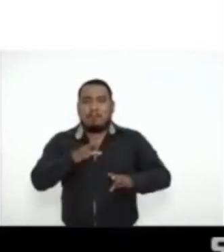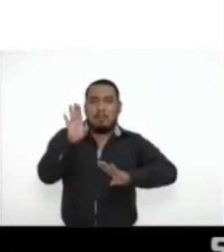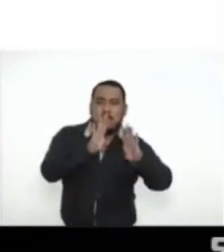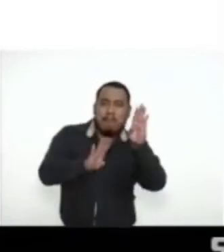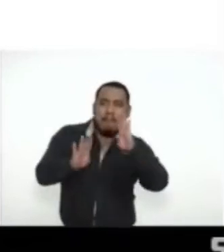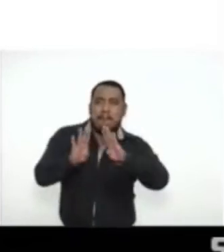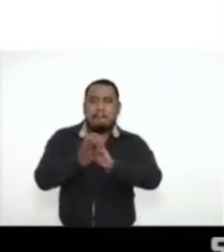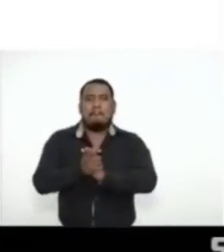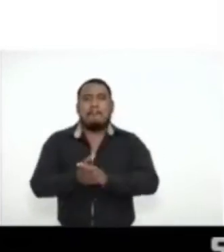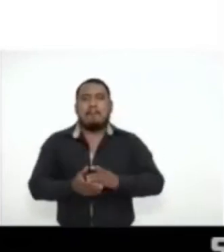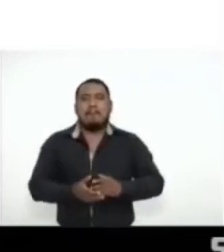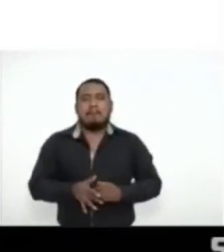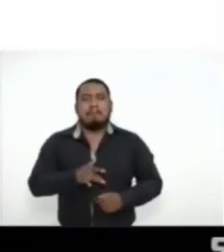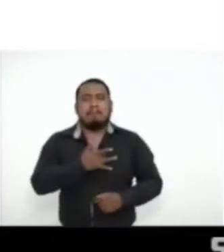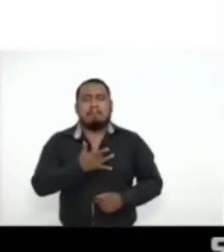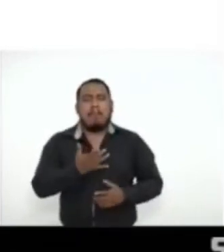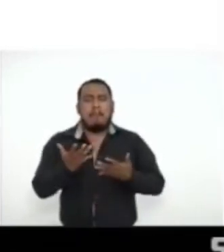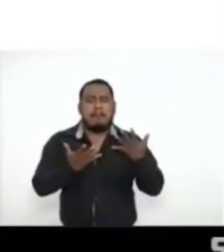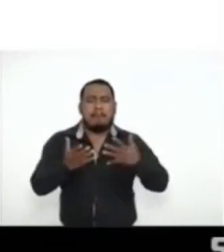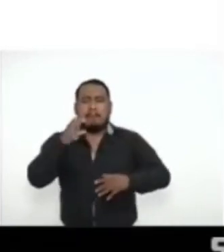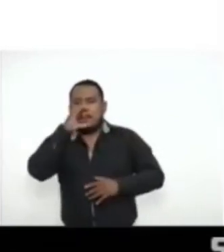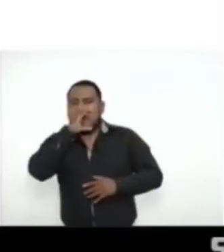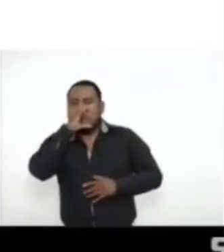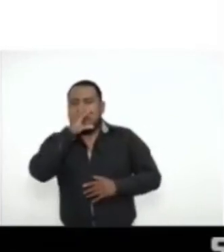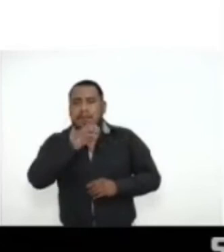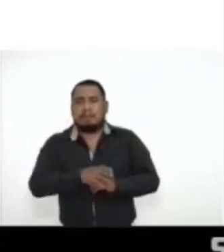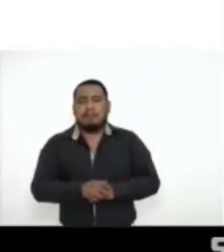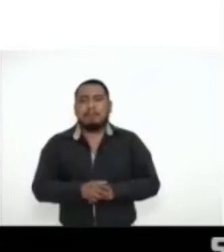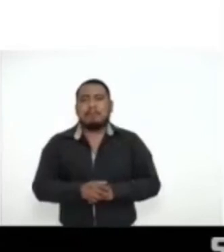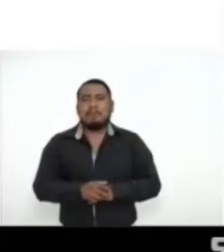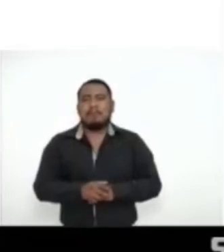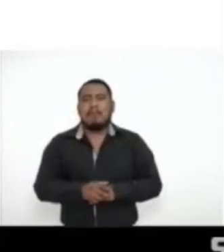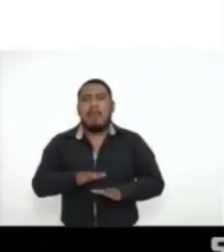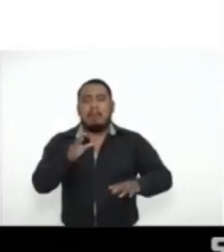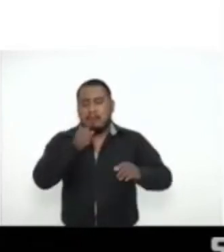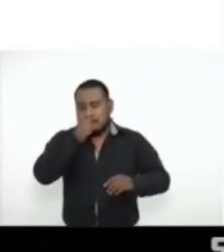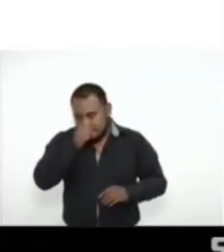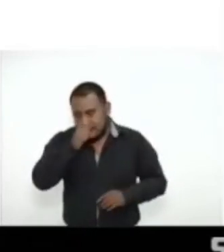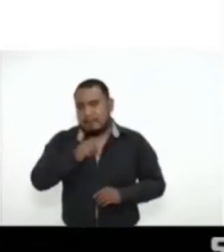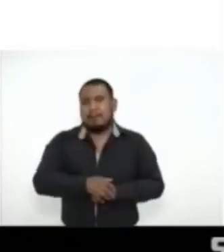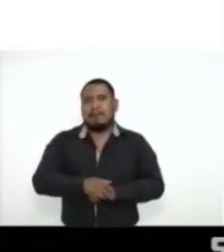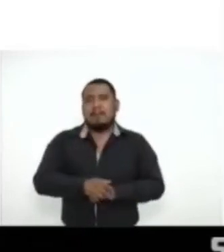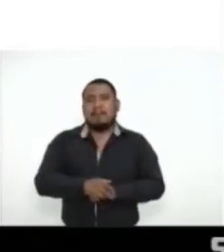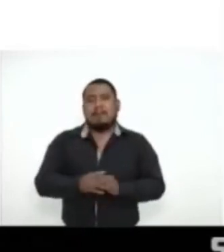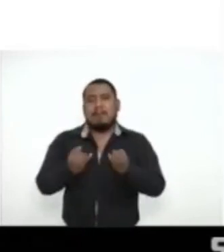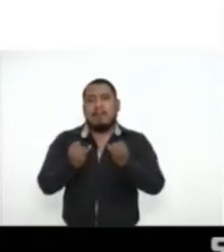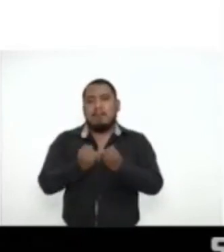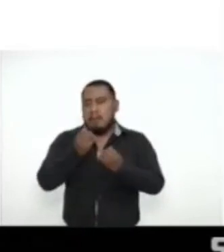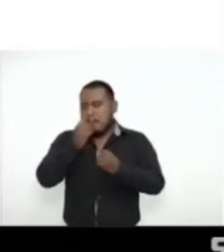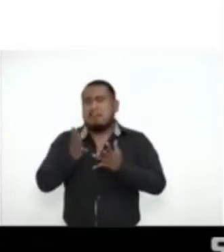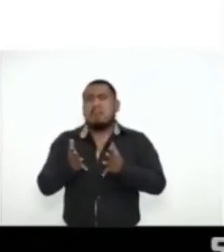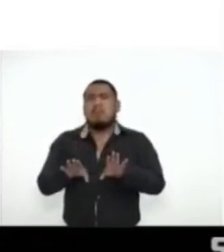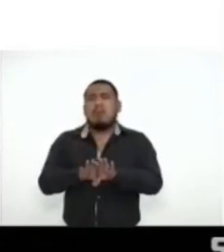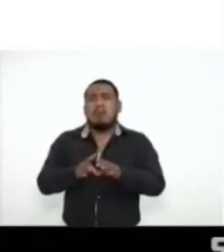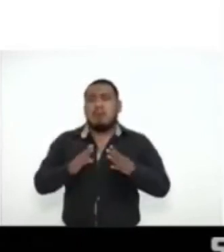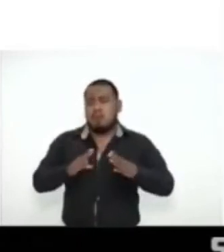generar calorcito. Por eso viene el temblor, ¿no? El estornudo es para sacar un cuerpo extraño,